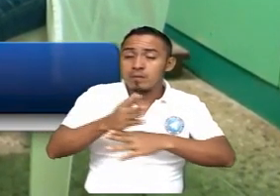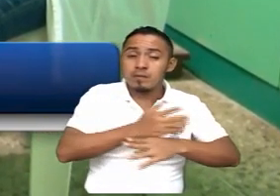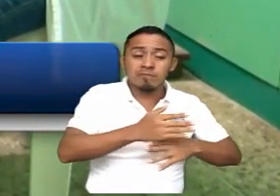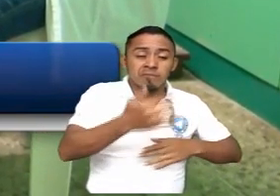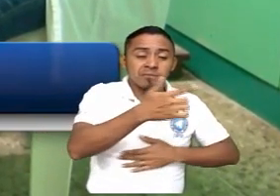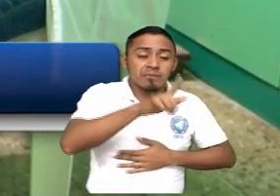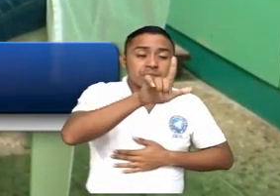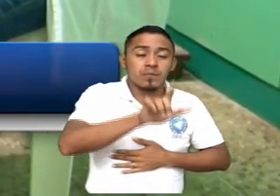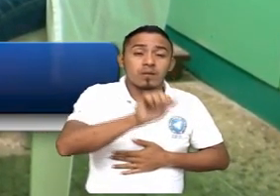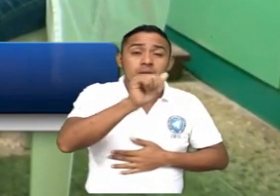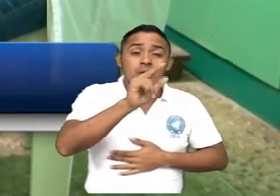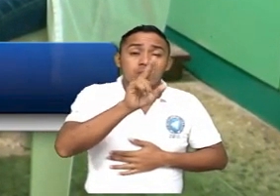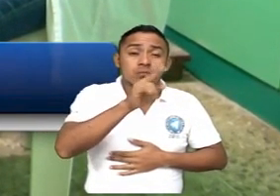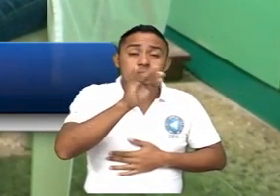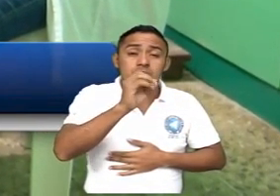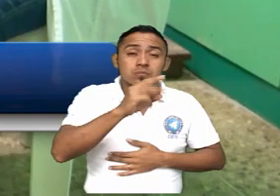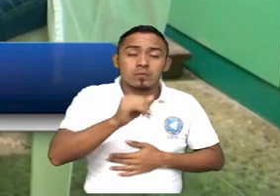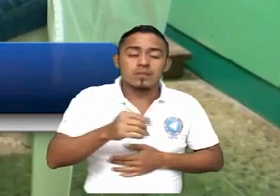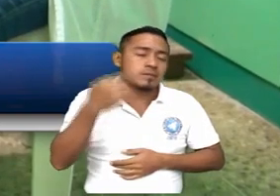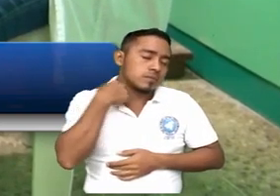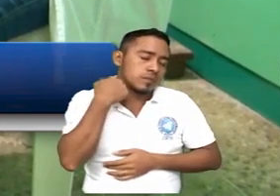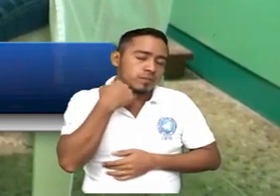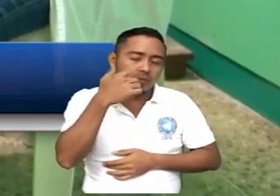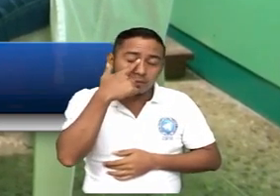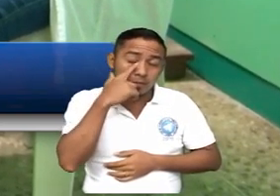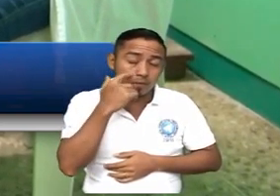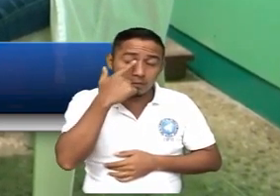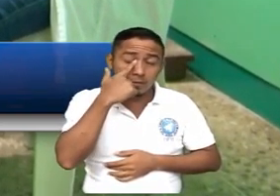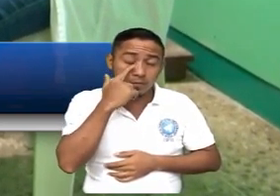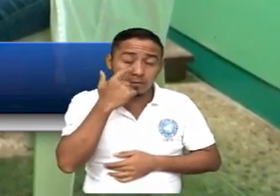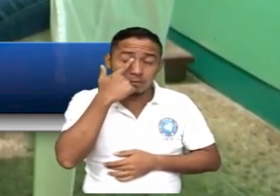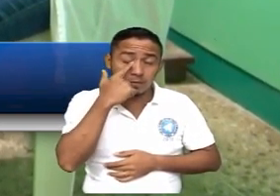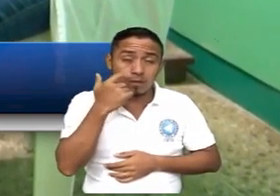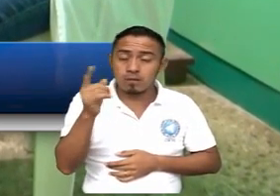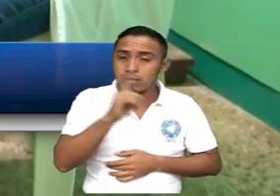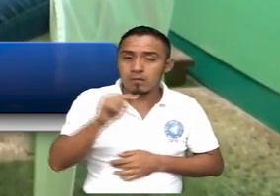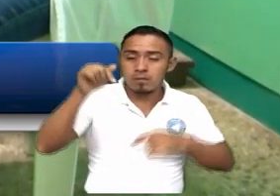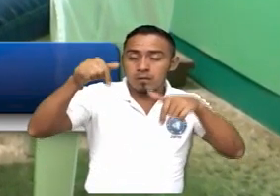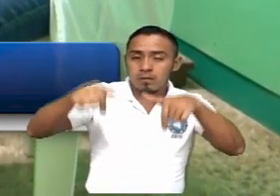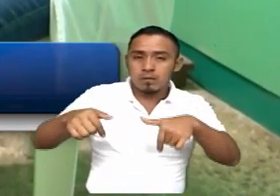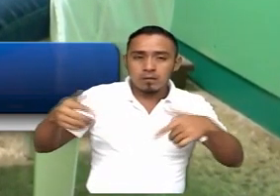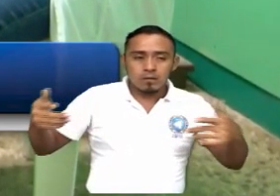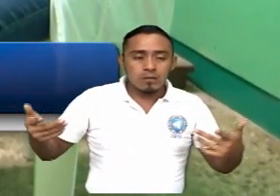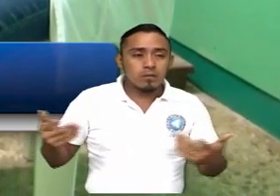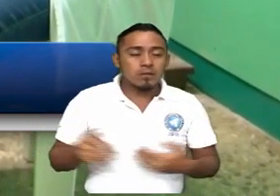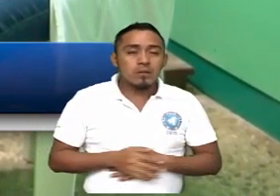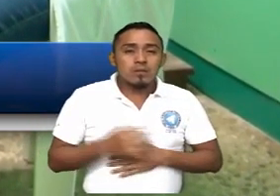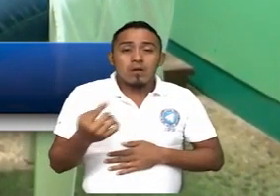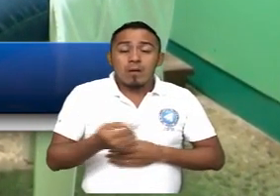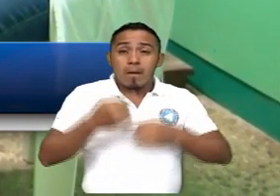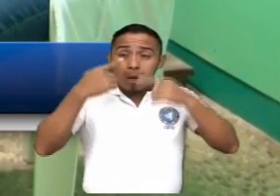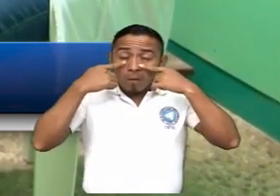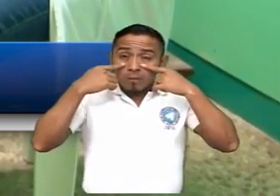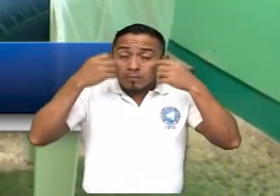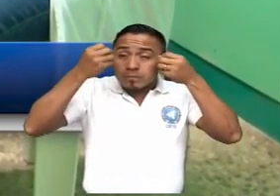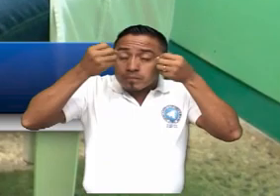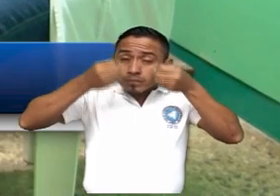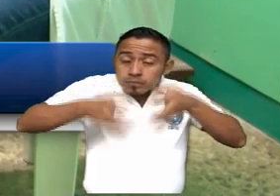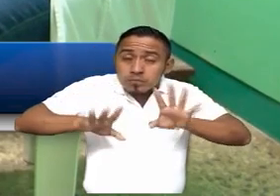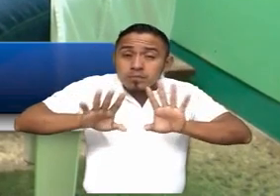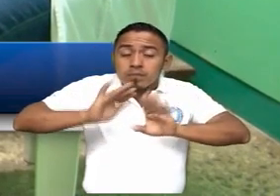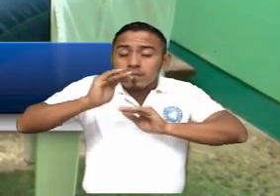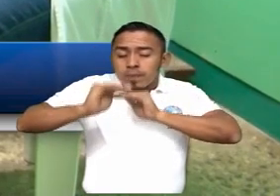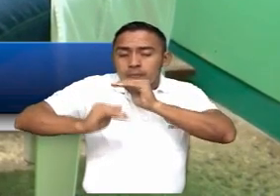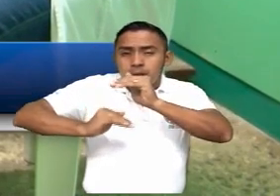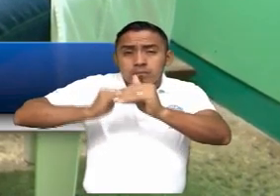a diferencia que sí puede dar lagrimeo. Exactamente. Ya. En este caso, simplemente que perdés la visión y es una manera